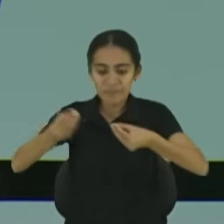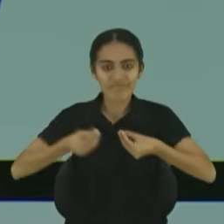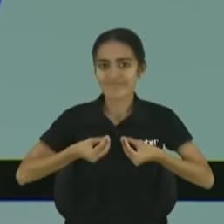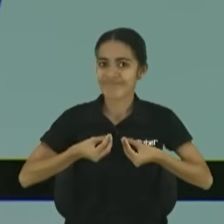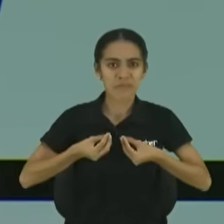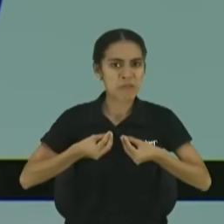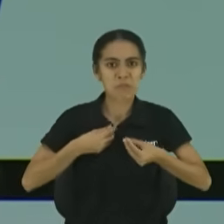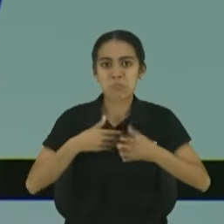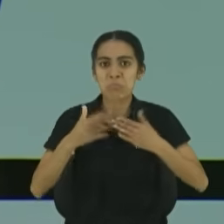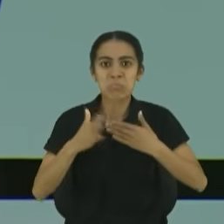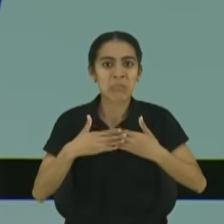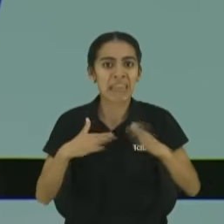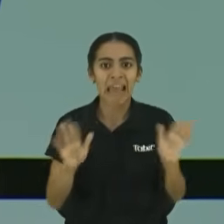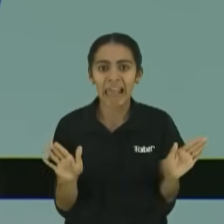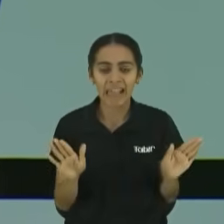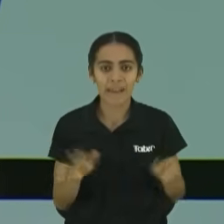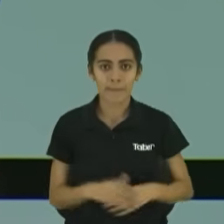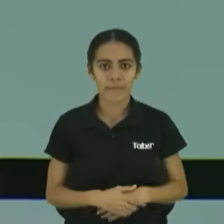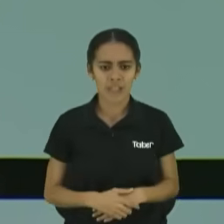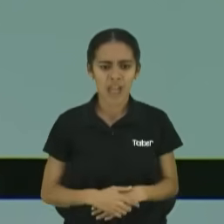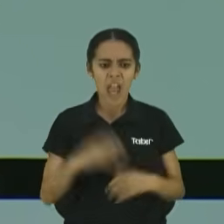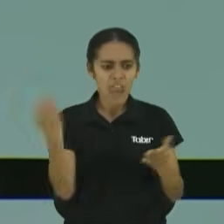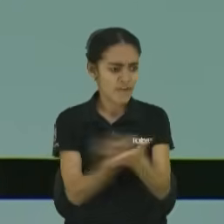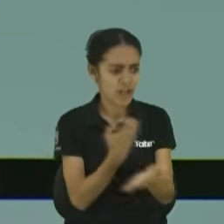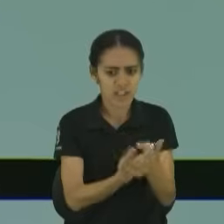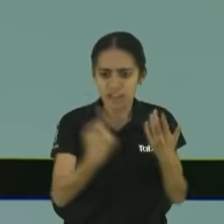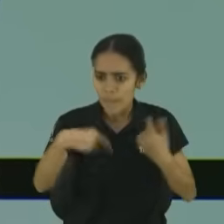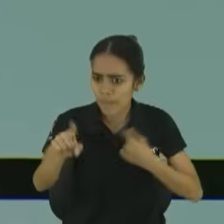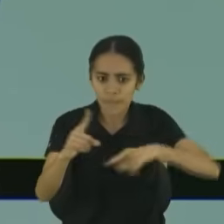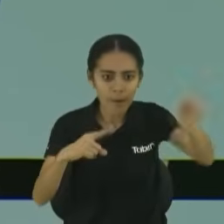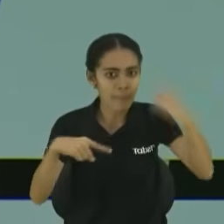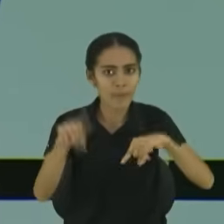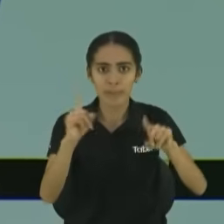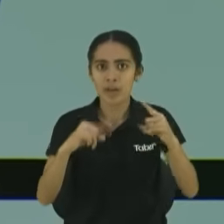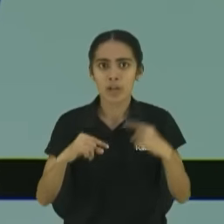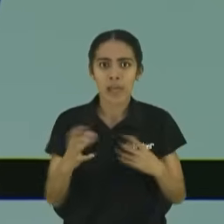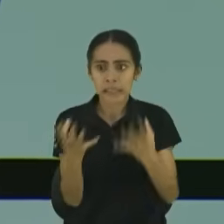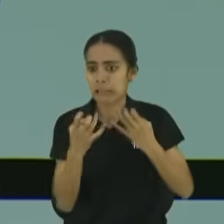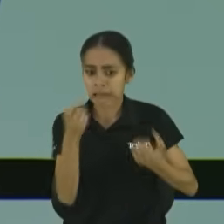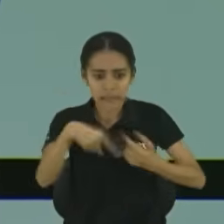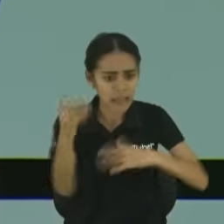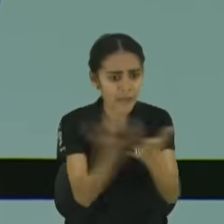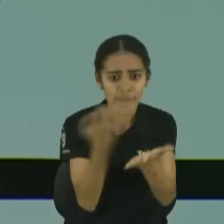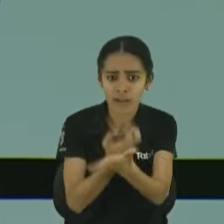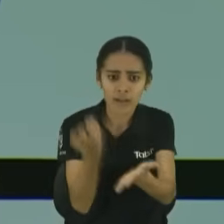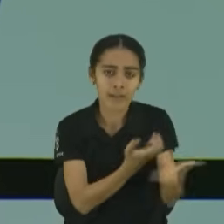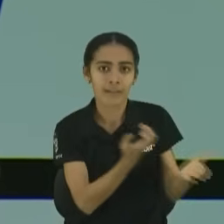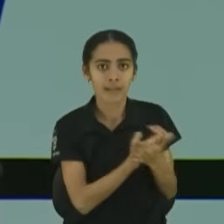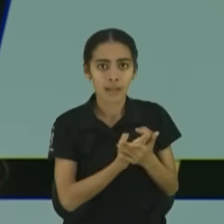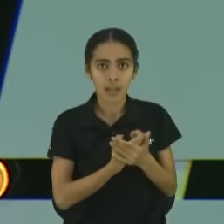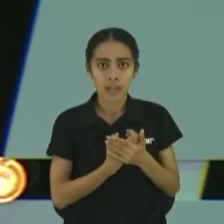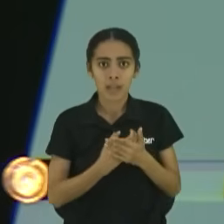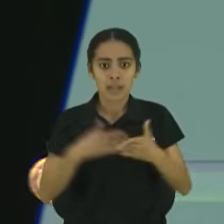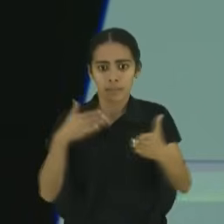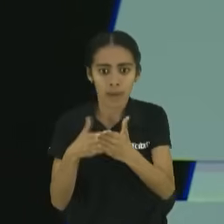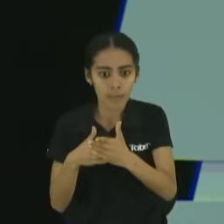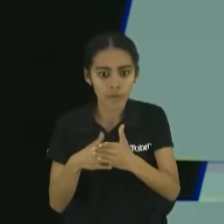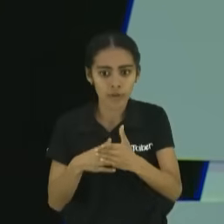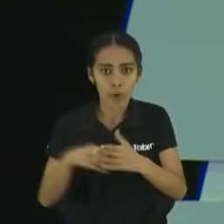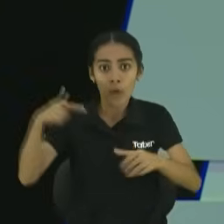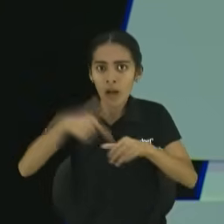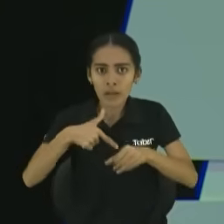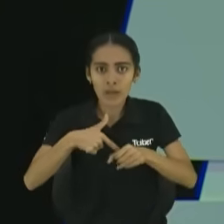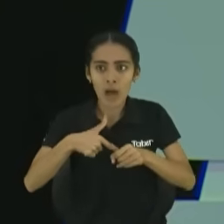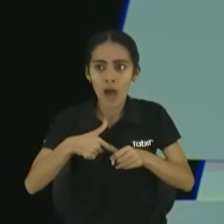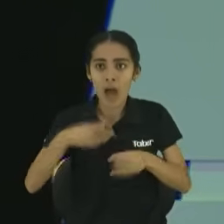nada. Yo tengo un amigo que es loco para ganar almas, pero es que a mí me abate, porque todo el día quiere andar evangelizando. Y si paramos en una gasolinera y vamos